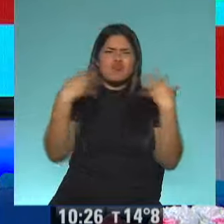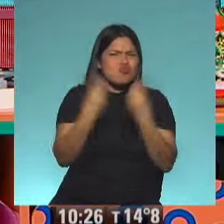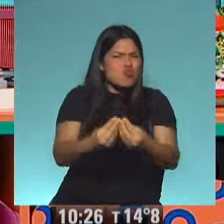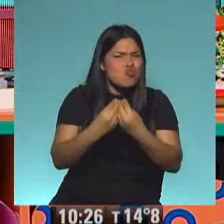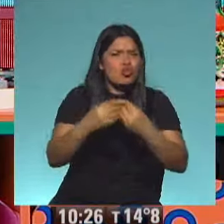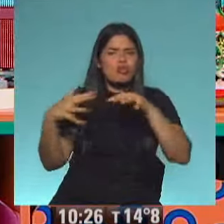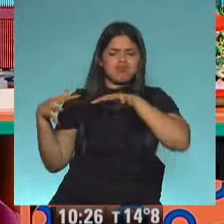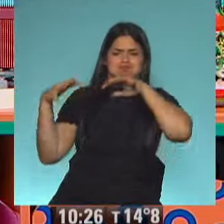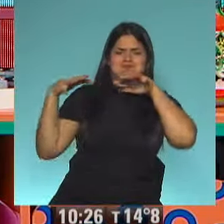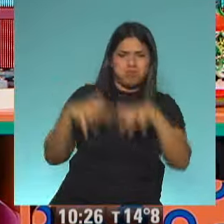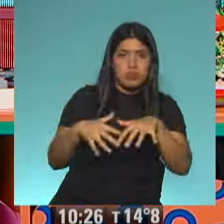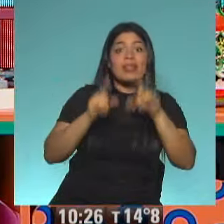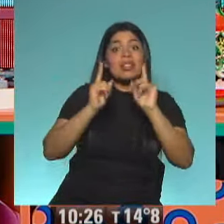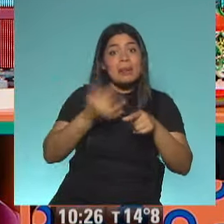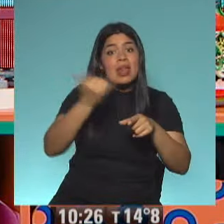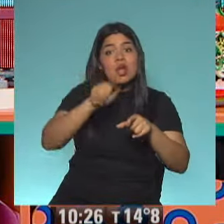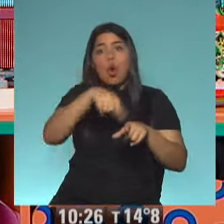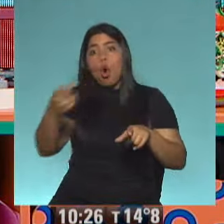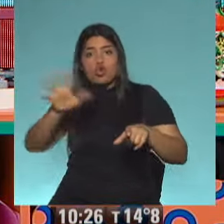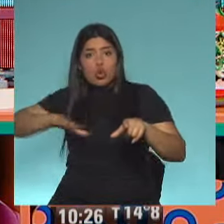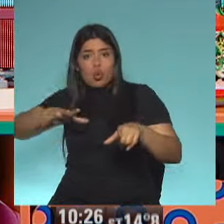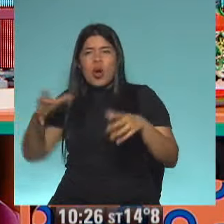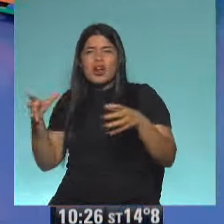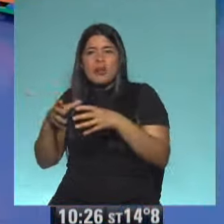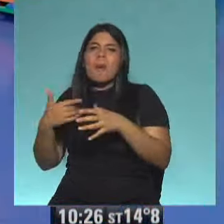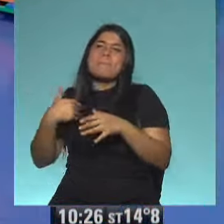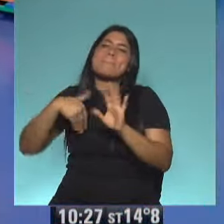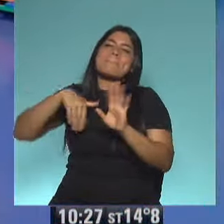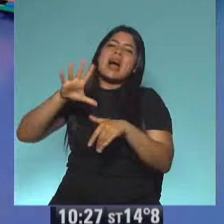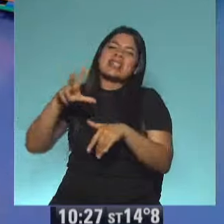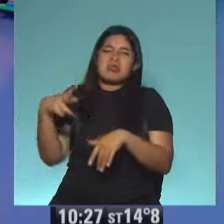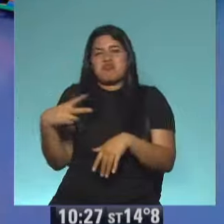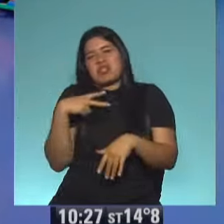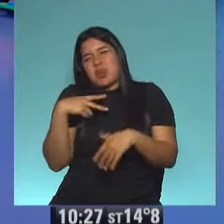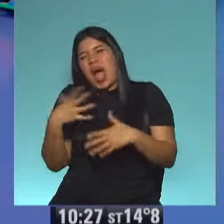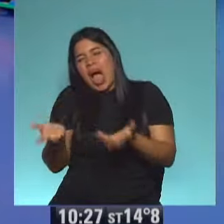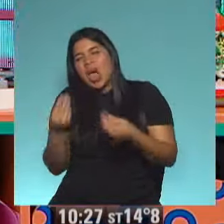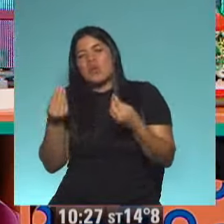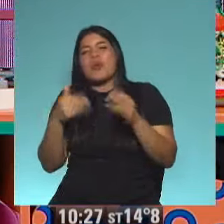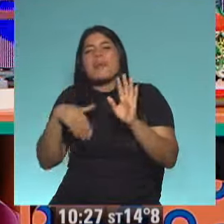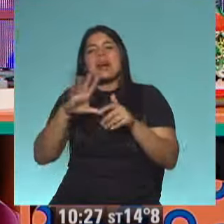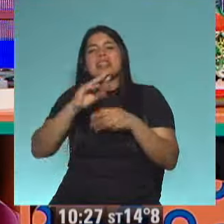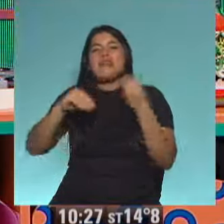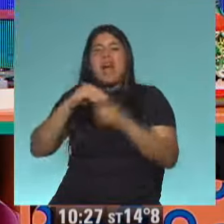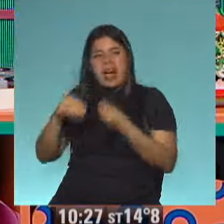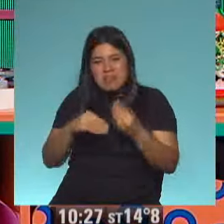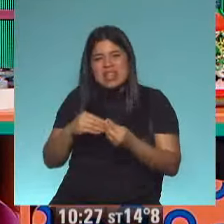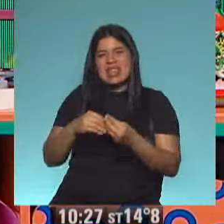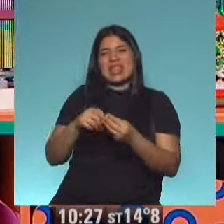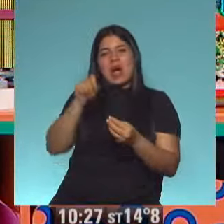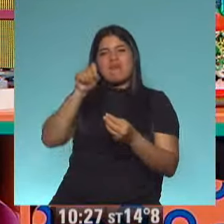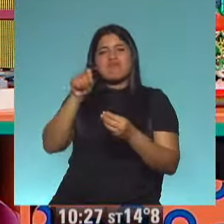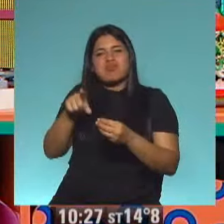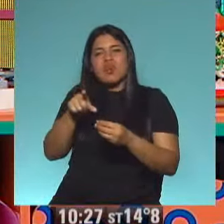Ajá. Que, que tiene más que ver con... es una fiesta más íntima, barrial, vecinal, familiar, ¿sí? Donde van